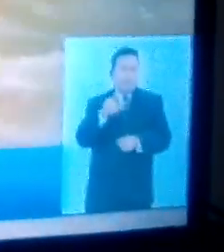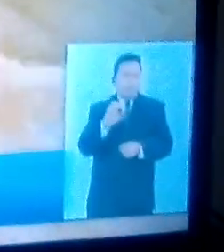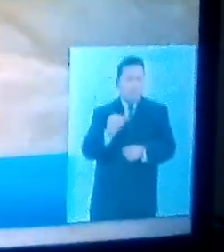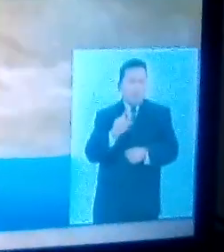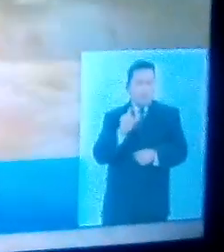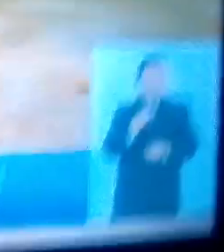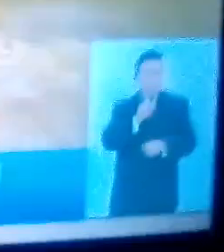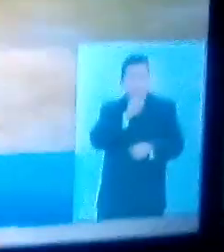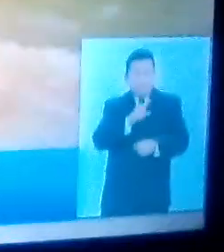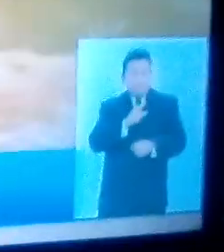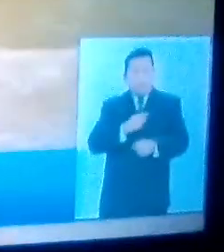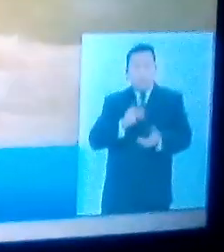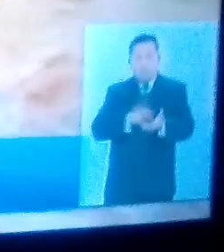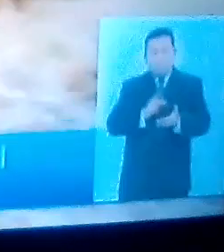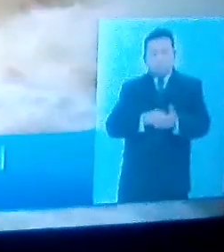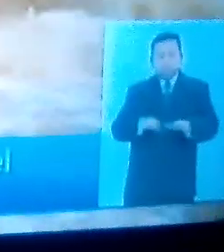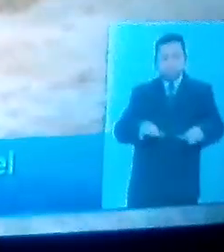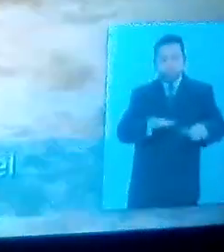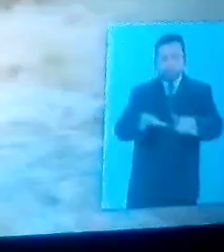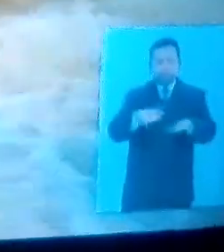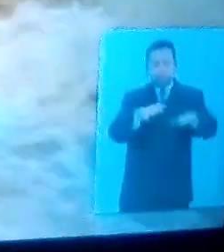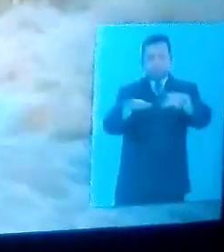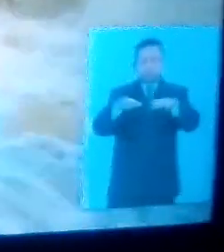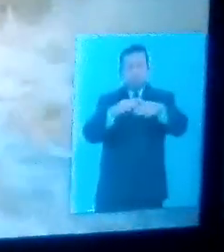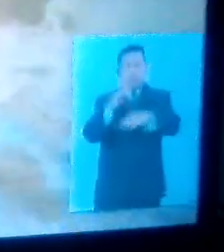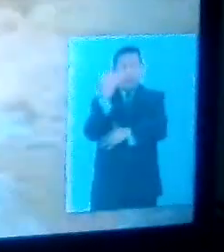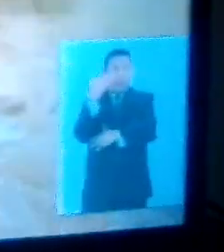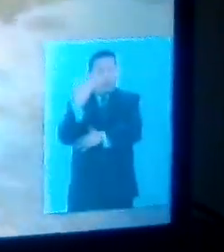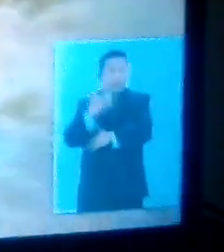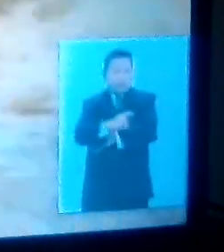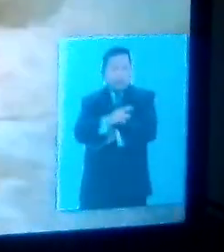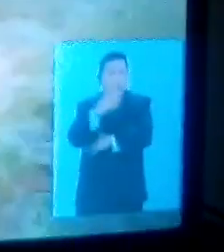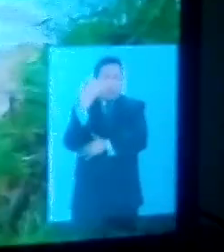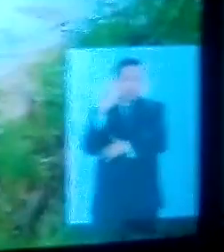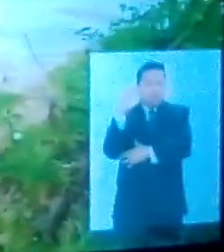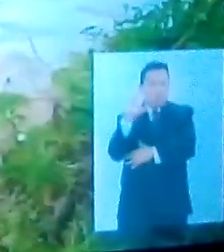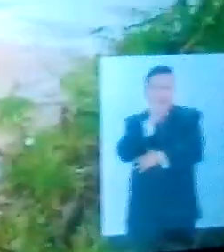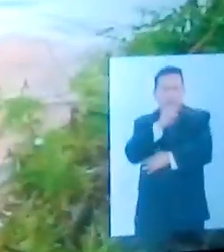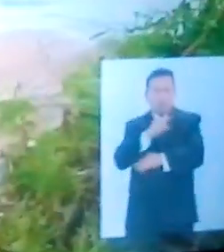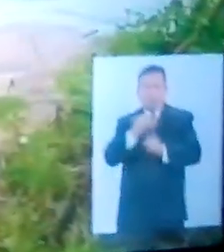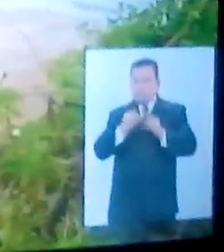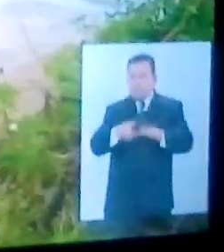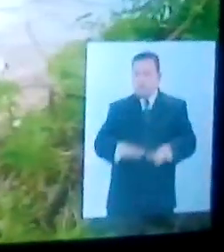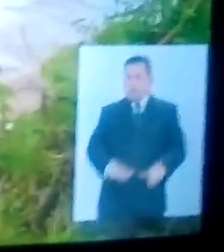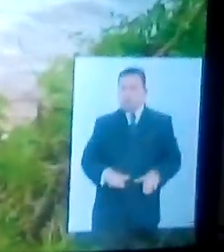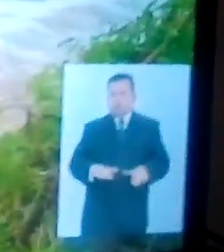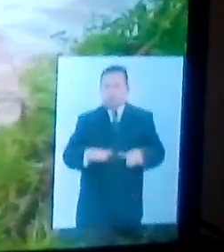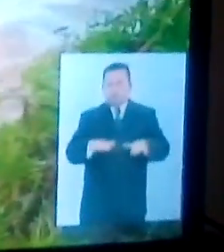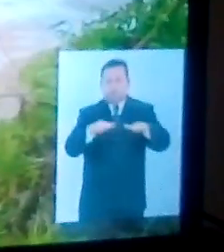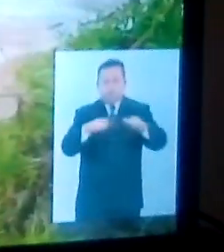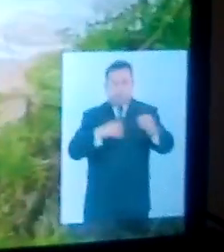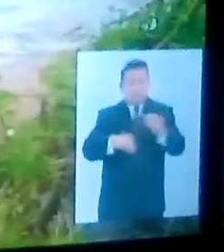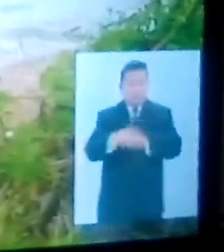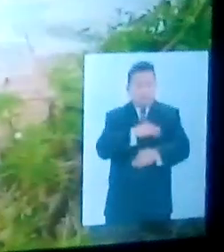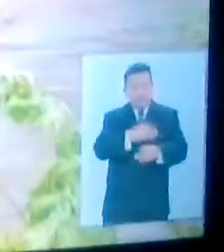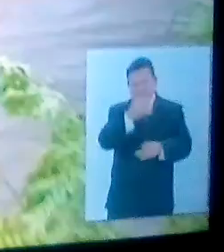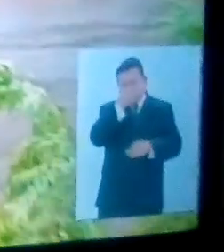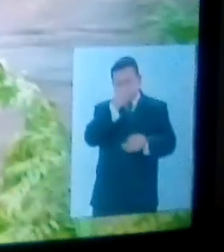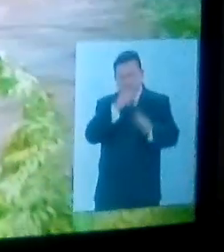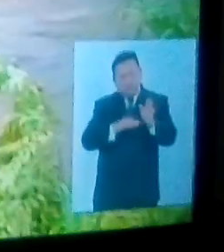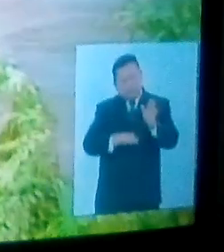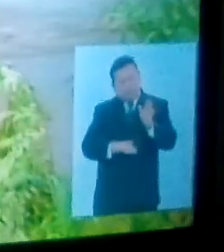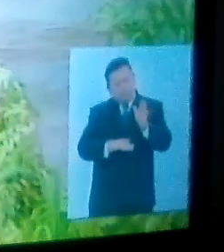incrementar el nivel del Tlacotalpan, el río Coatzacoalcos, también sigue en incremento y en las partes bajas se encuentra a escasos